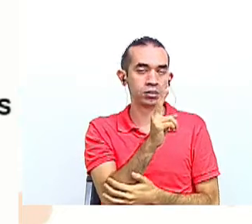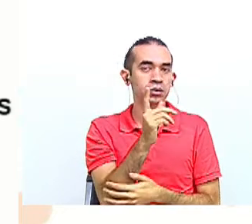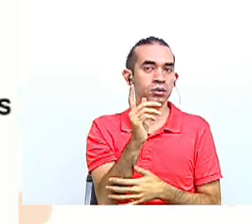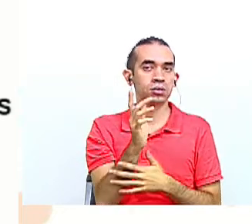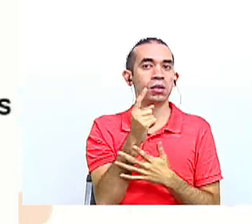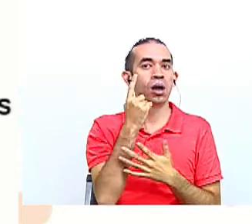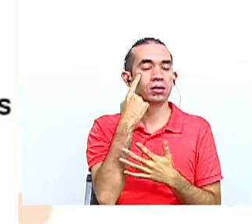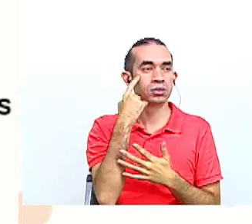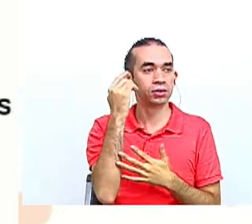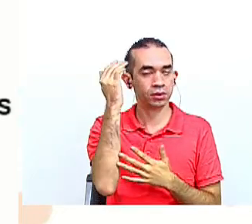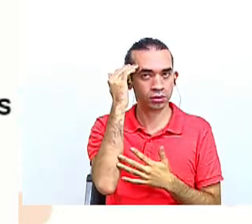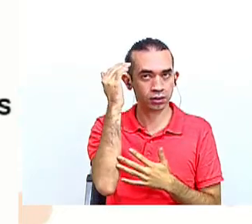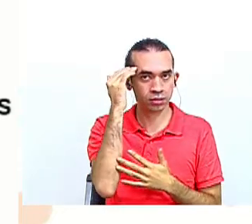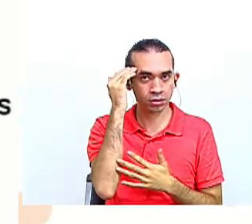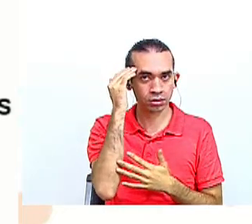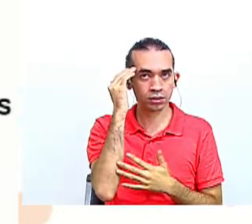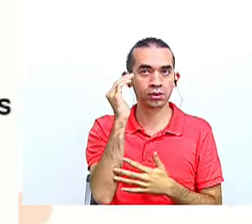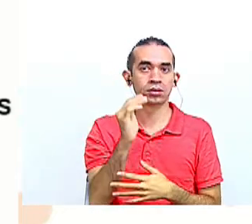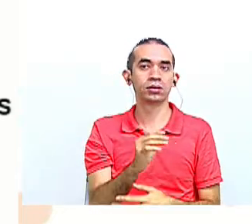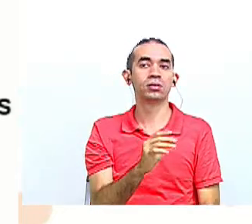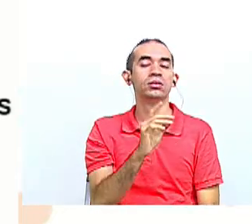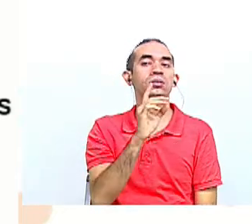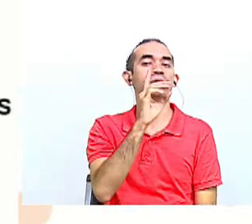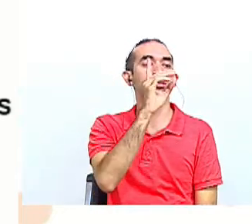ángulo DCF